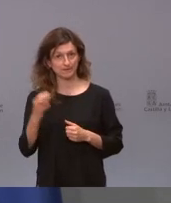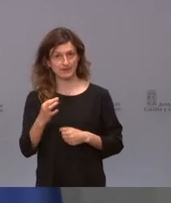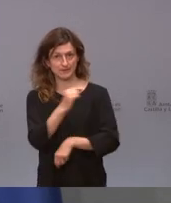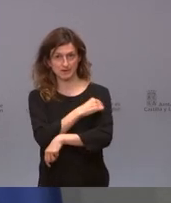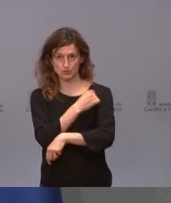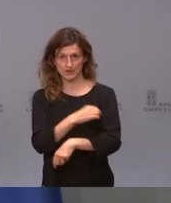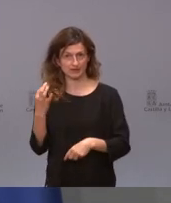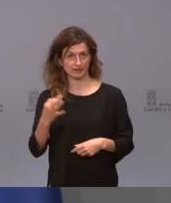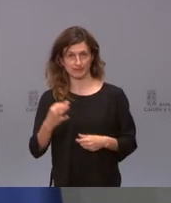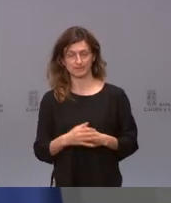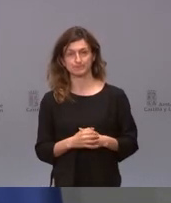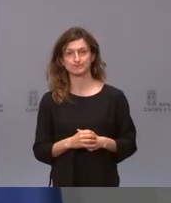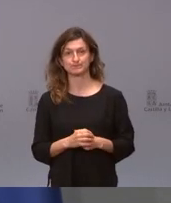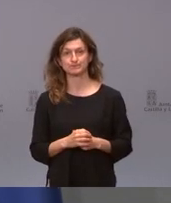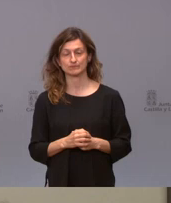vacunados